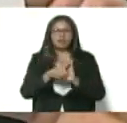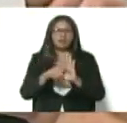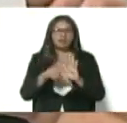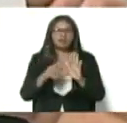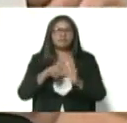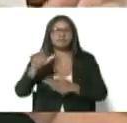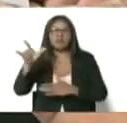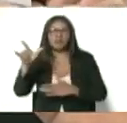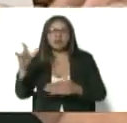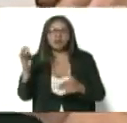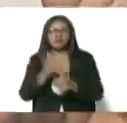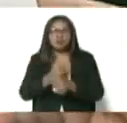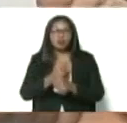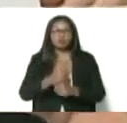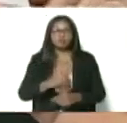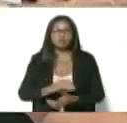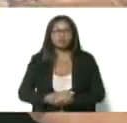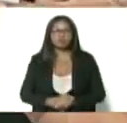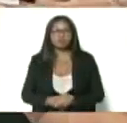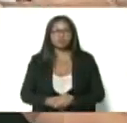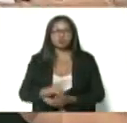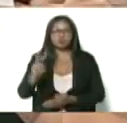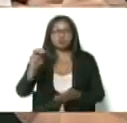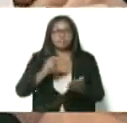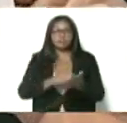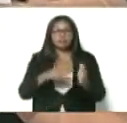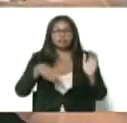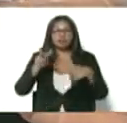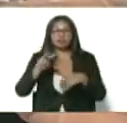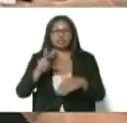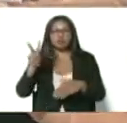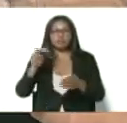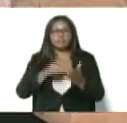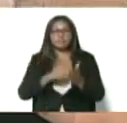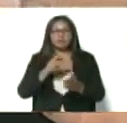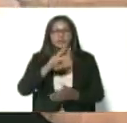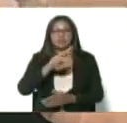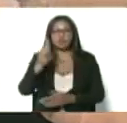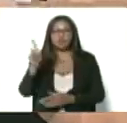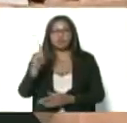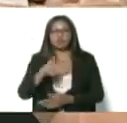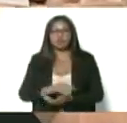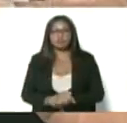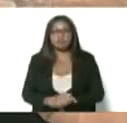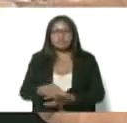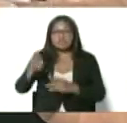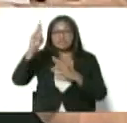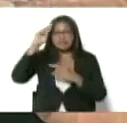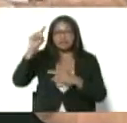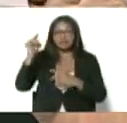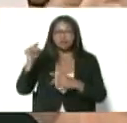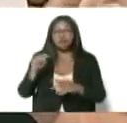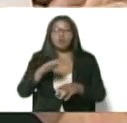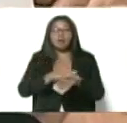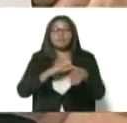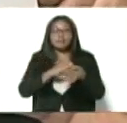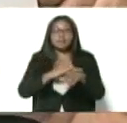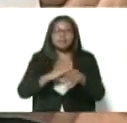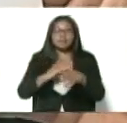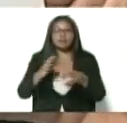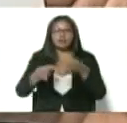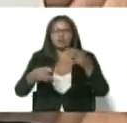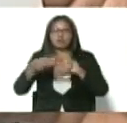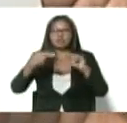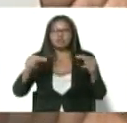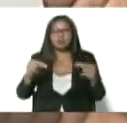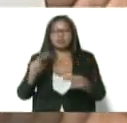kodak y acciones tomadas 2012 2021 tiene razón la vicealmirante del 2021 ya tenemos algunas